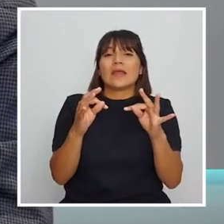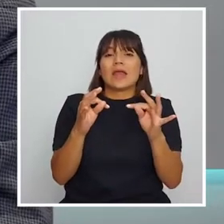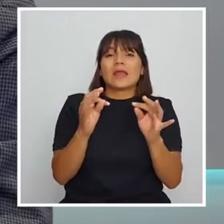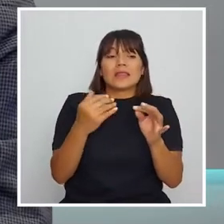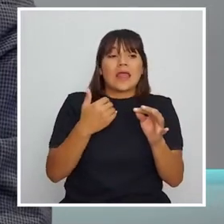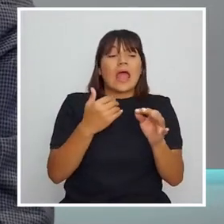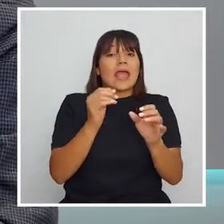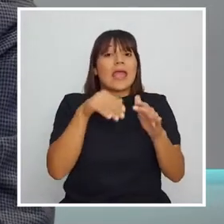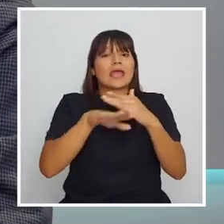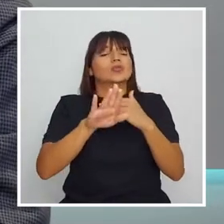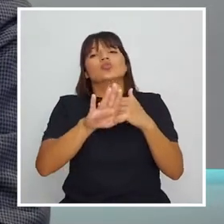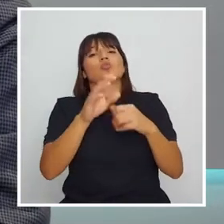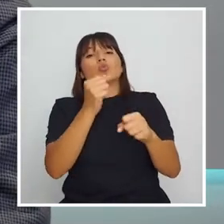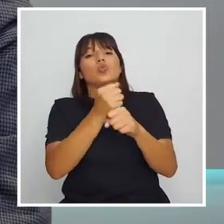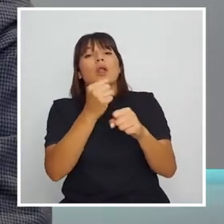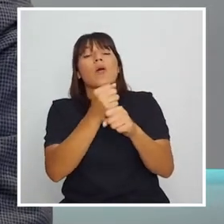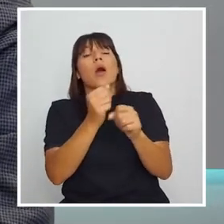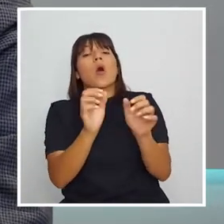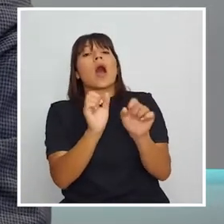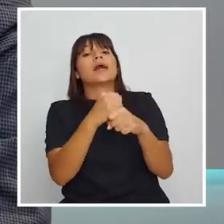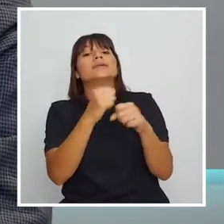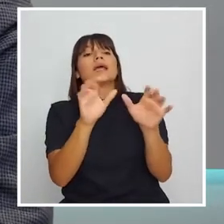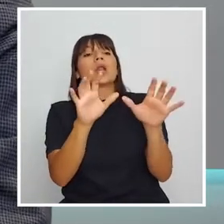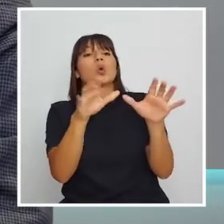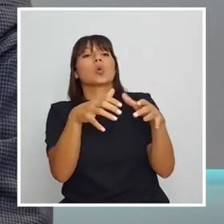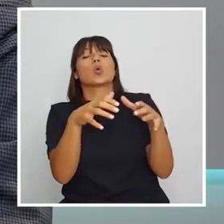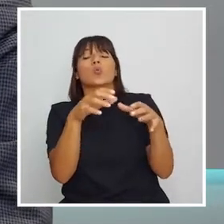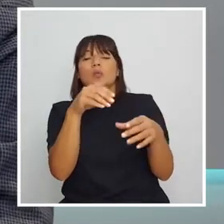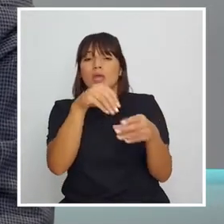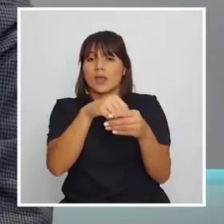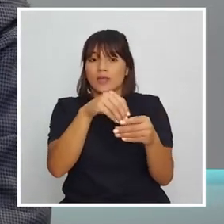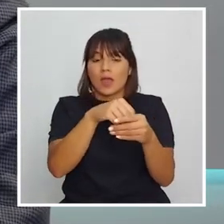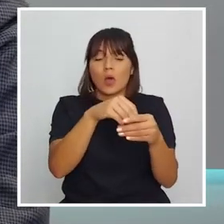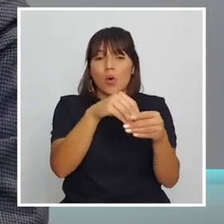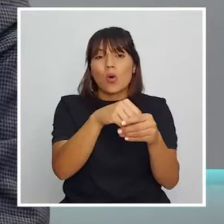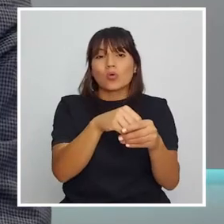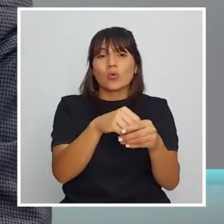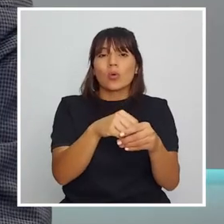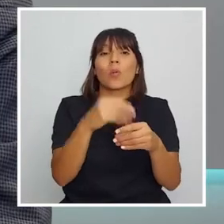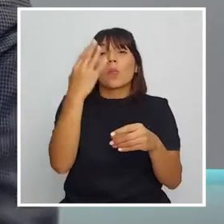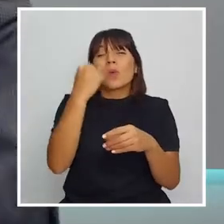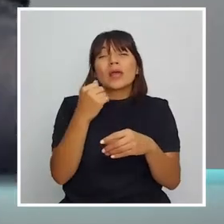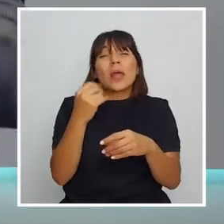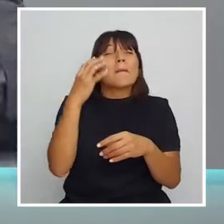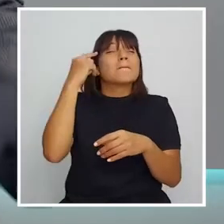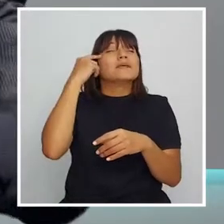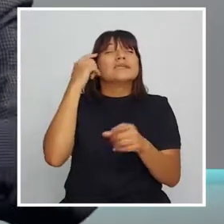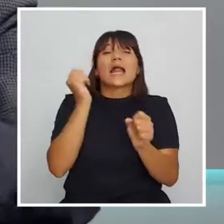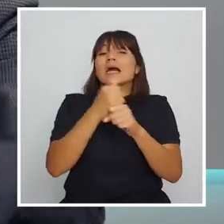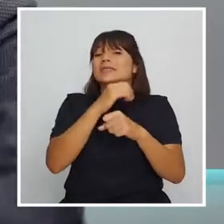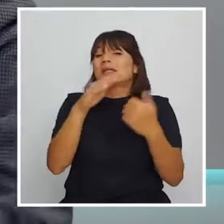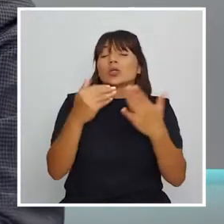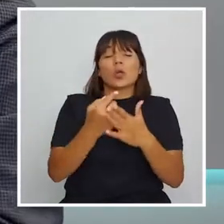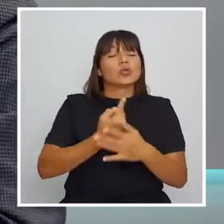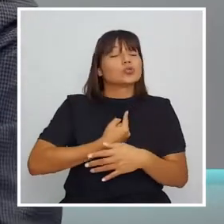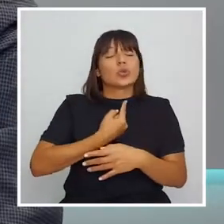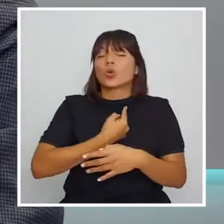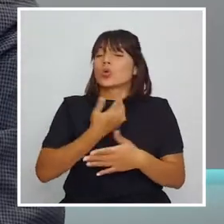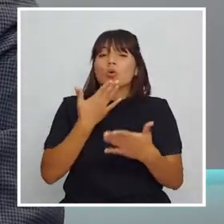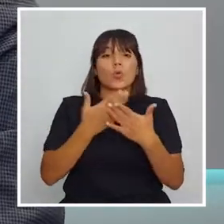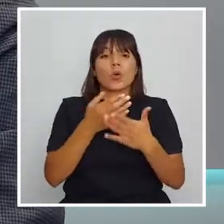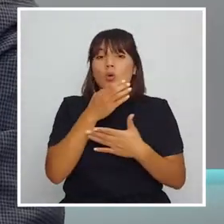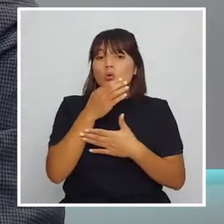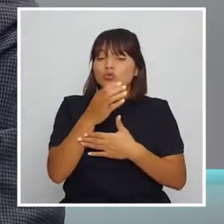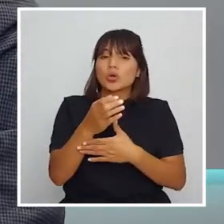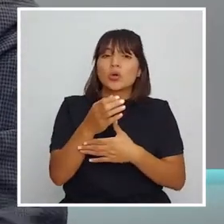ahorro. Hacerlo uno solo, echarse el mundo al hombro solito no es un buen consejo. Entonces, entre 4, 5, 6 nos